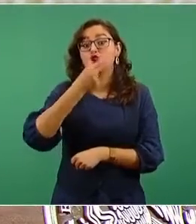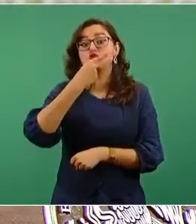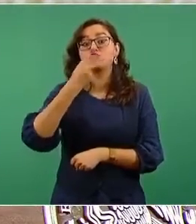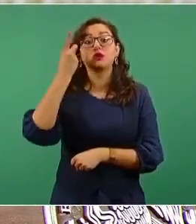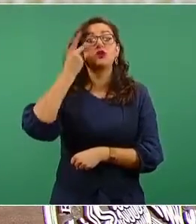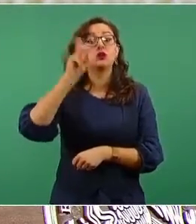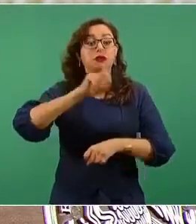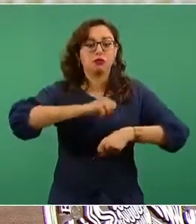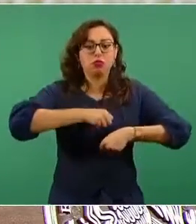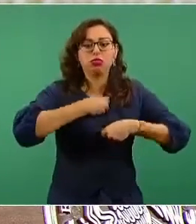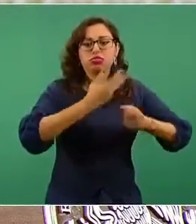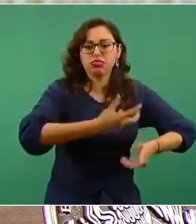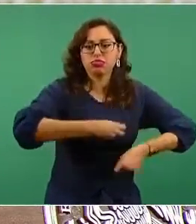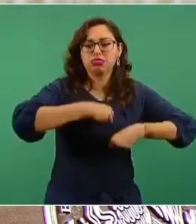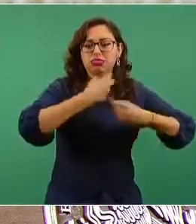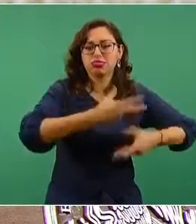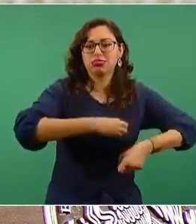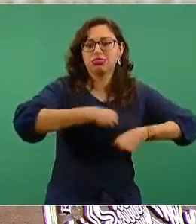pero habló,